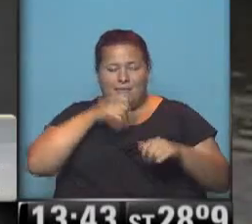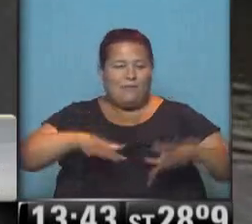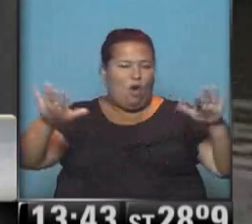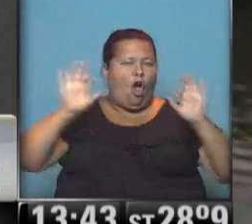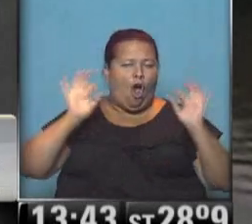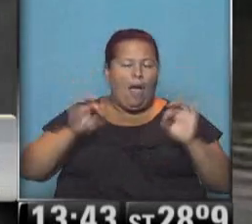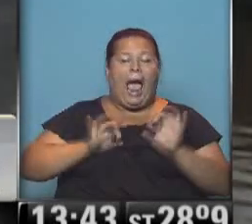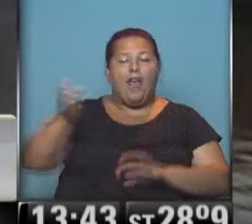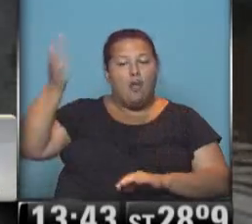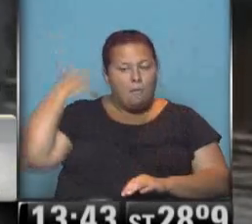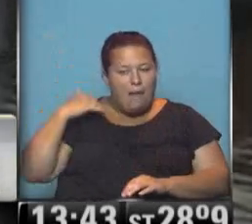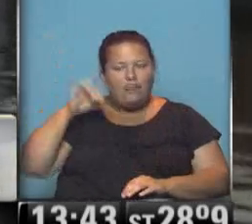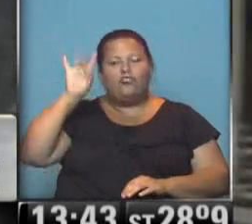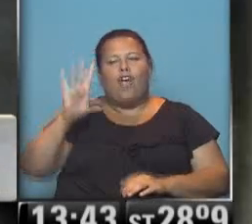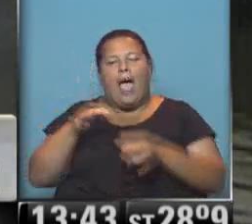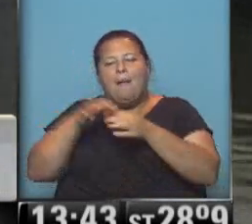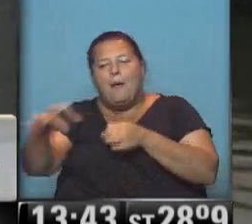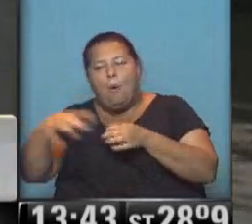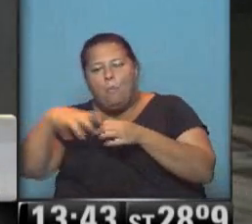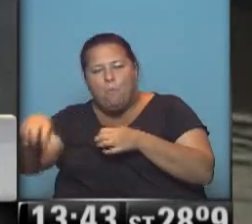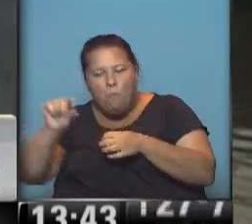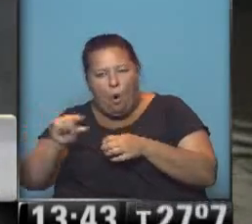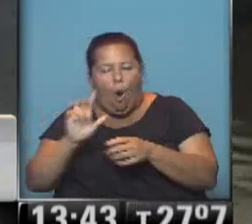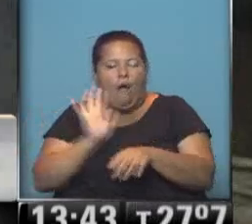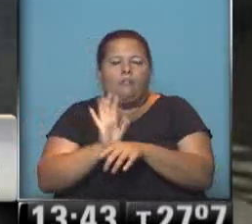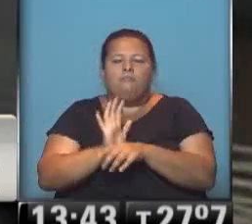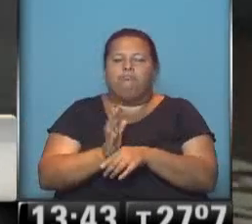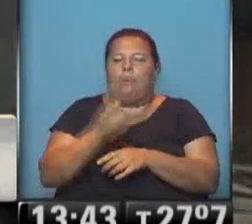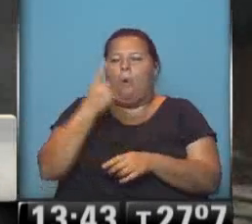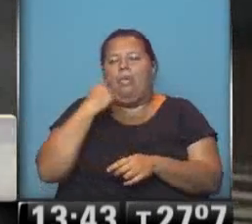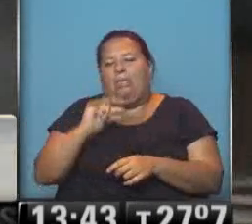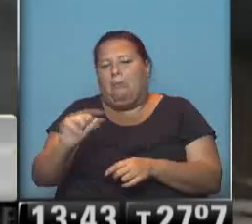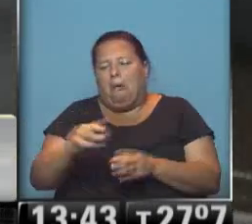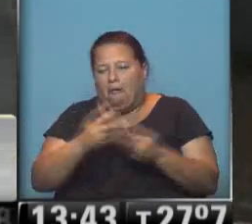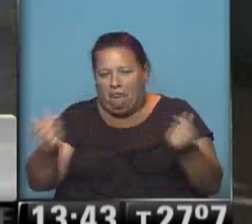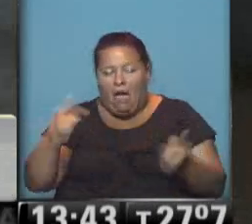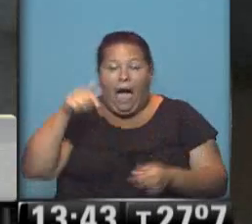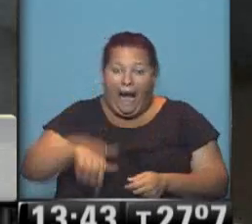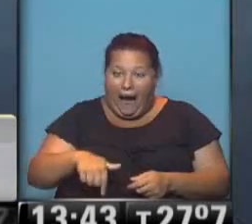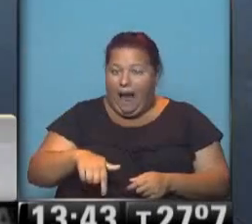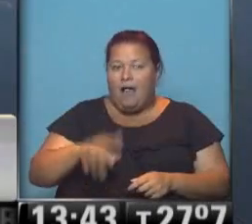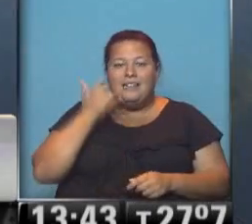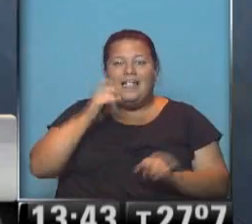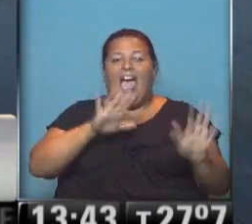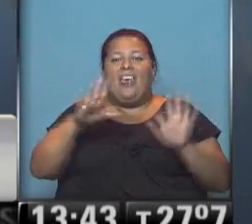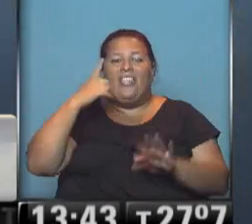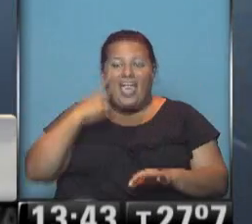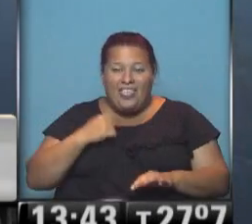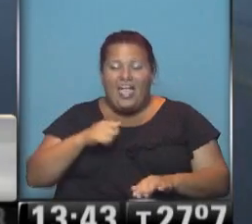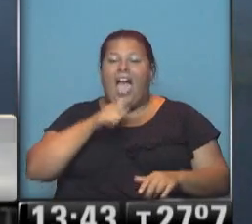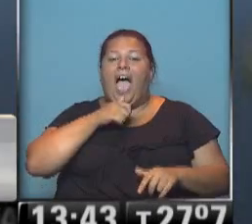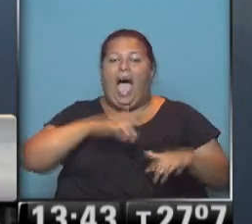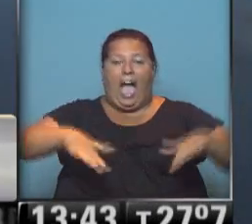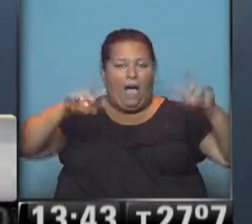pueblo la del año pasado había sido solamente un sector y duró unos días no más el tema es que ahora estamos ya en el décimo día y el agua